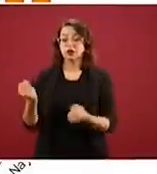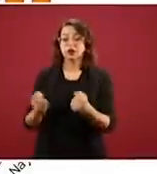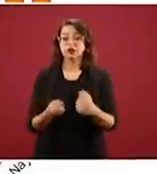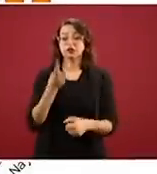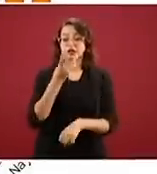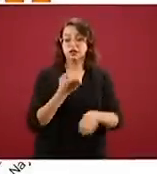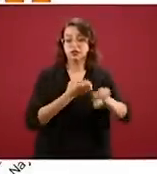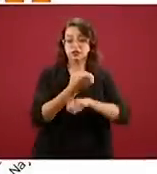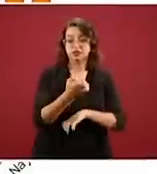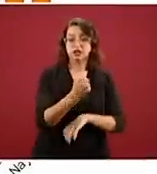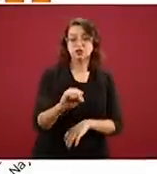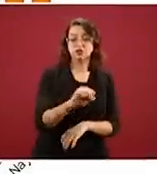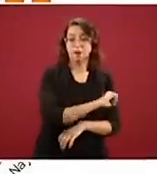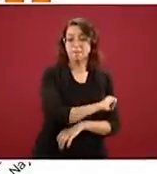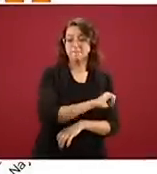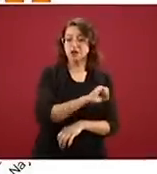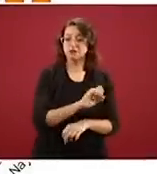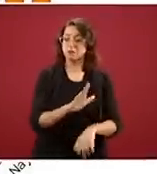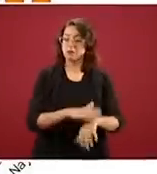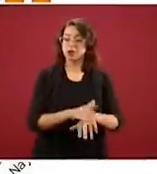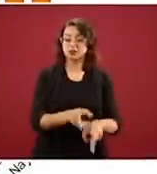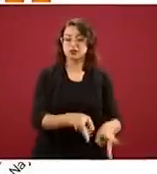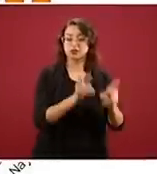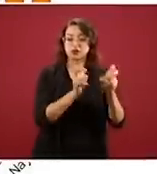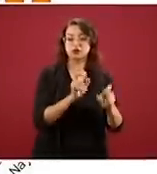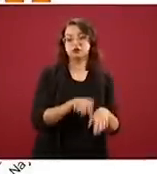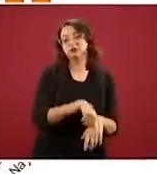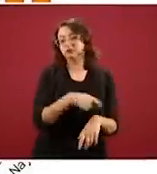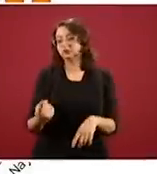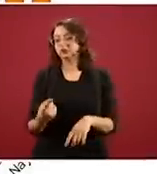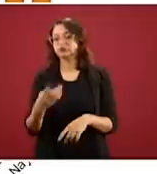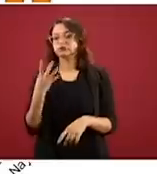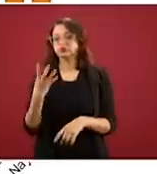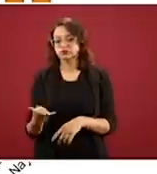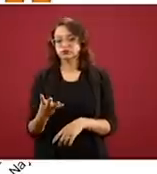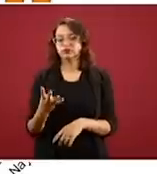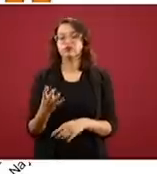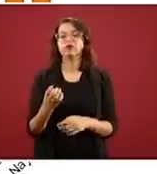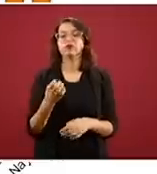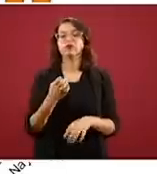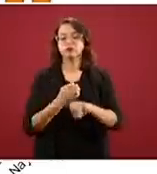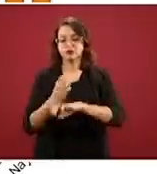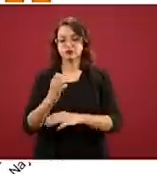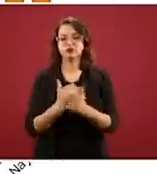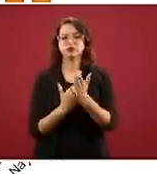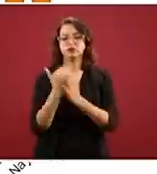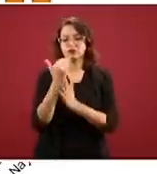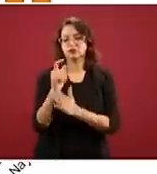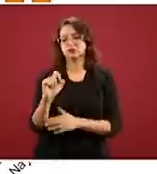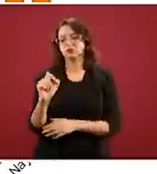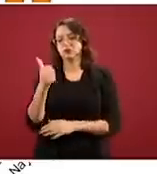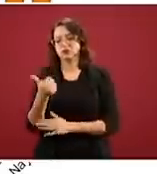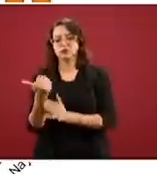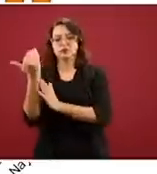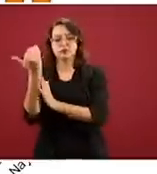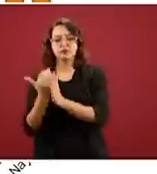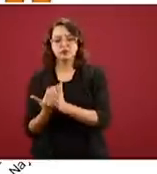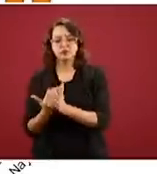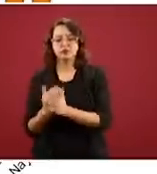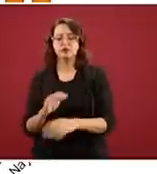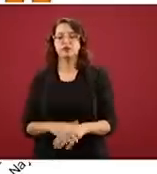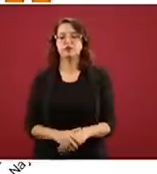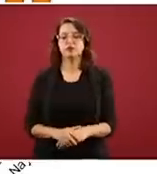incrementó y en el resto aumentó en 4 entidades y disminuyó en 26.